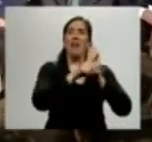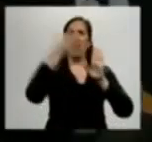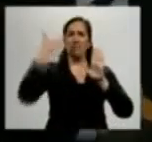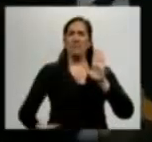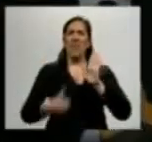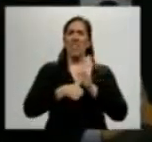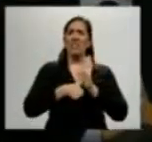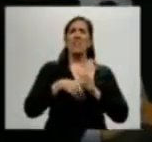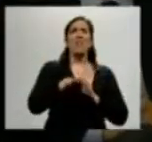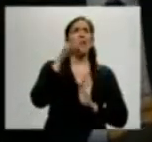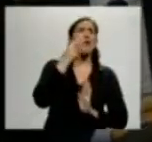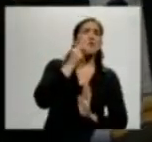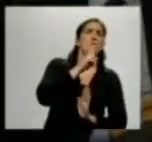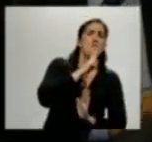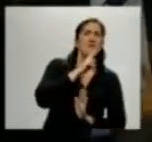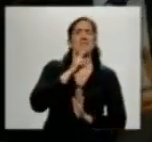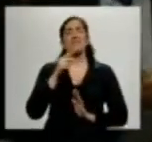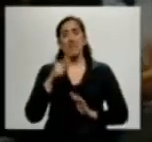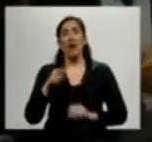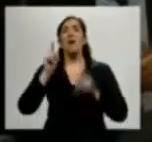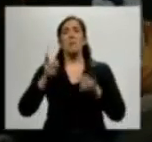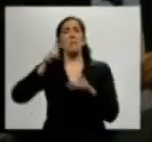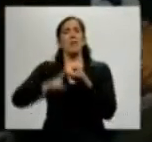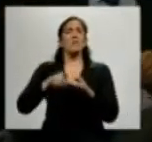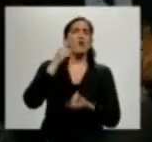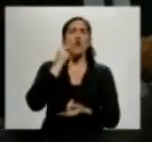género, matrimonio igualitario.